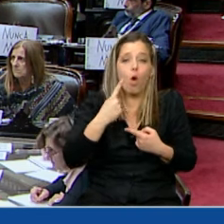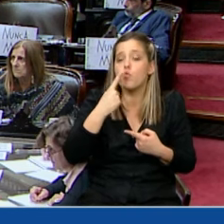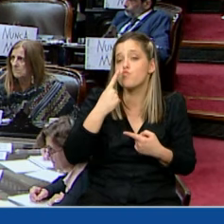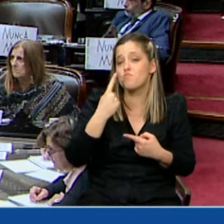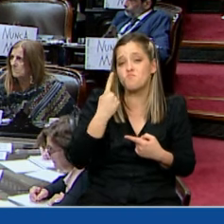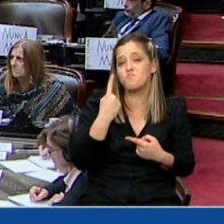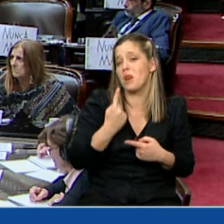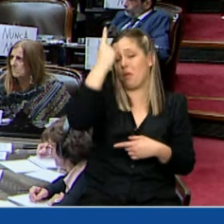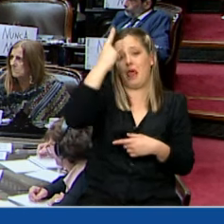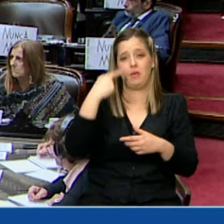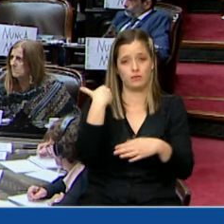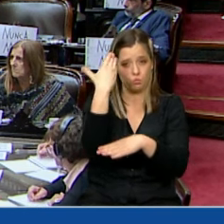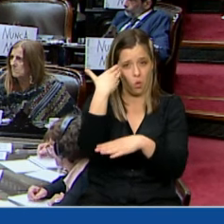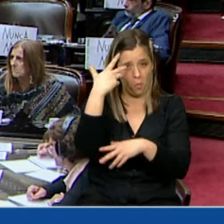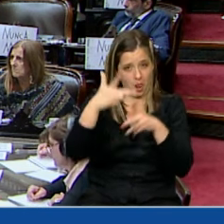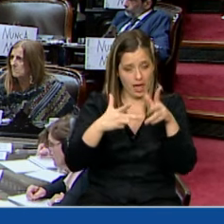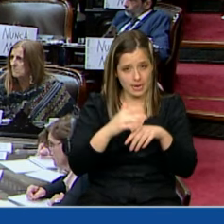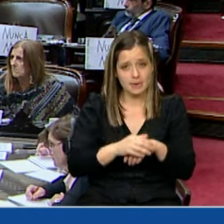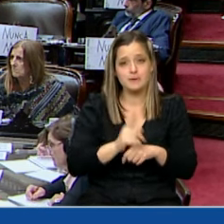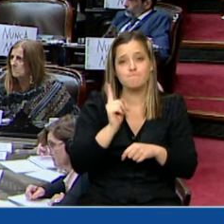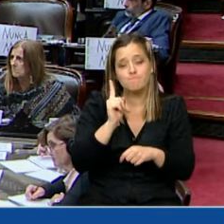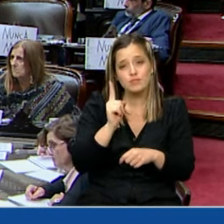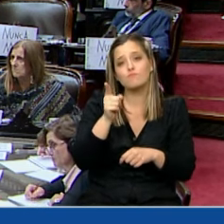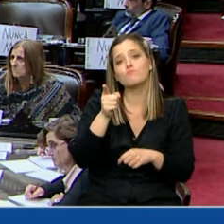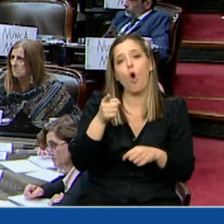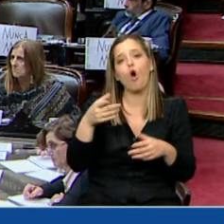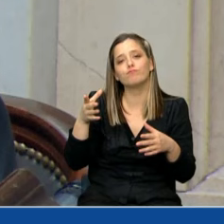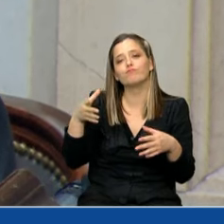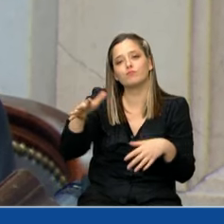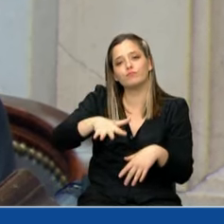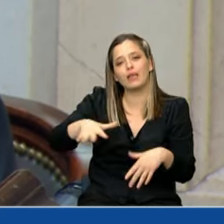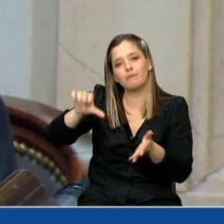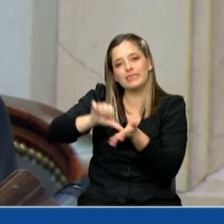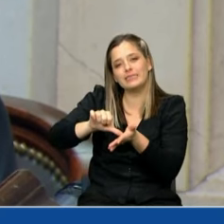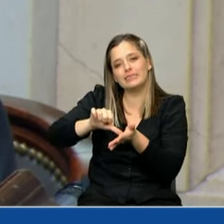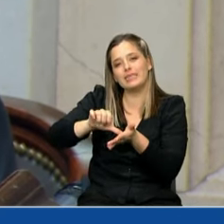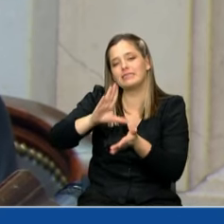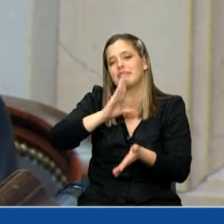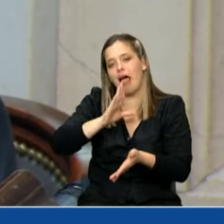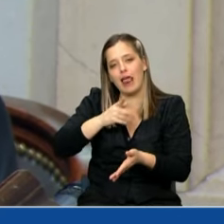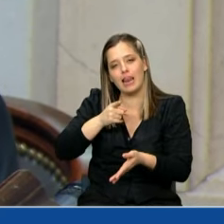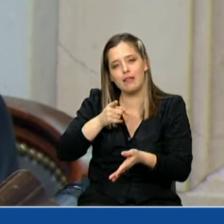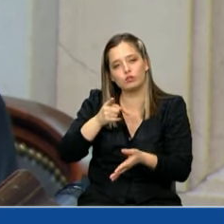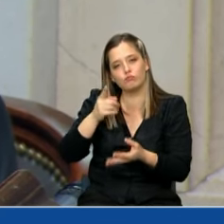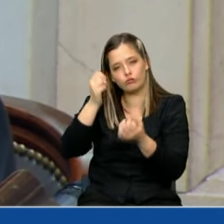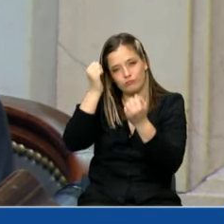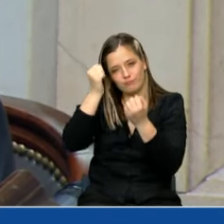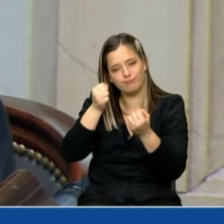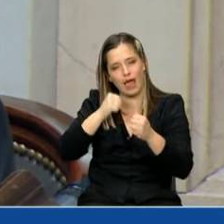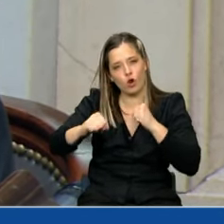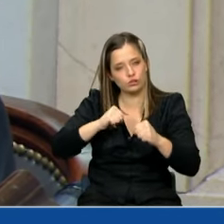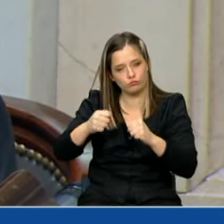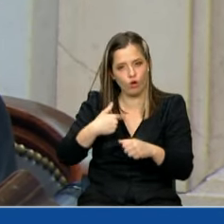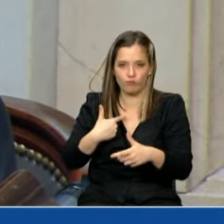previo para repudiar los ataques terroristas al pueblo de Israel dicho esto Ya entrando en el tema que nos convoca en